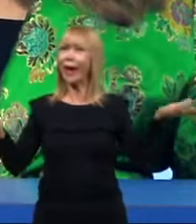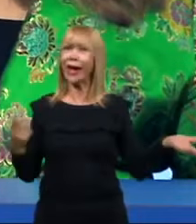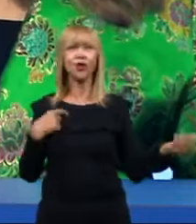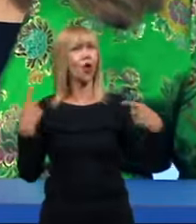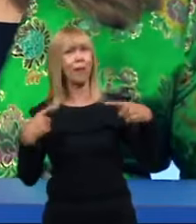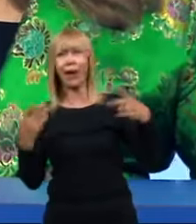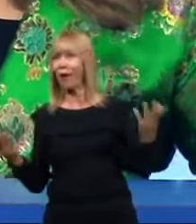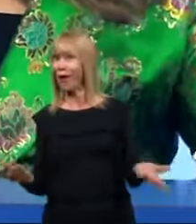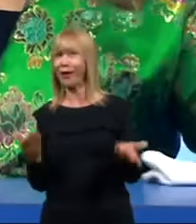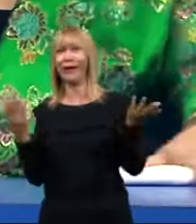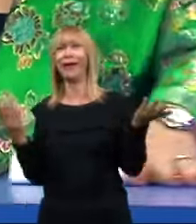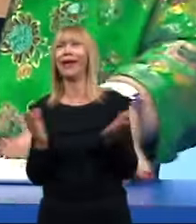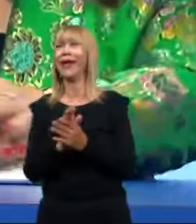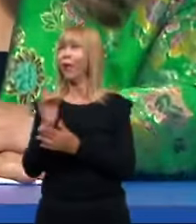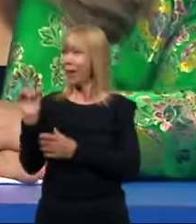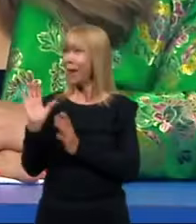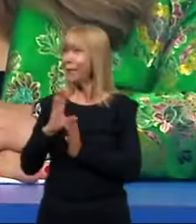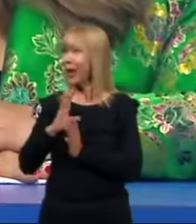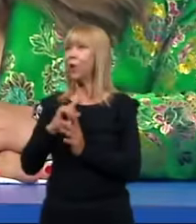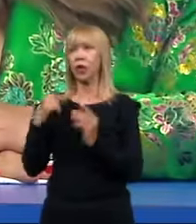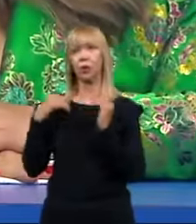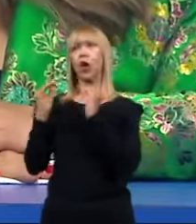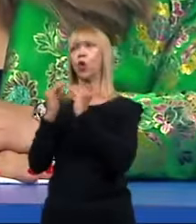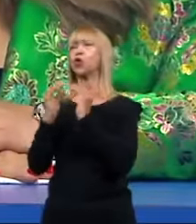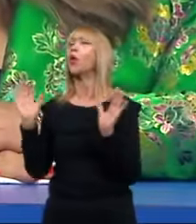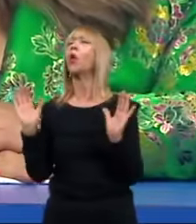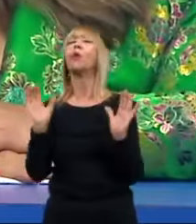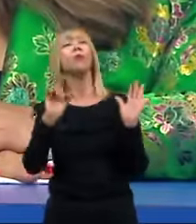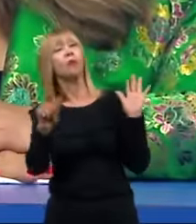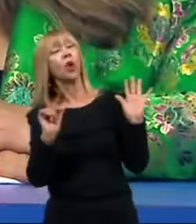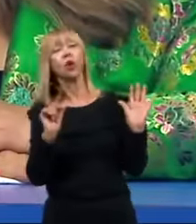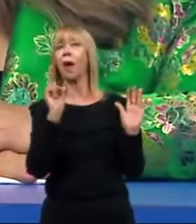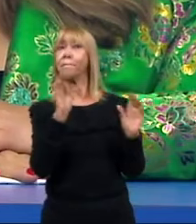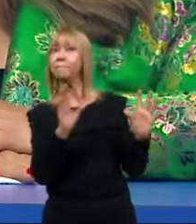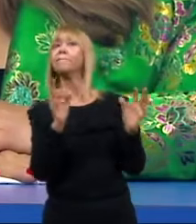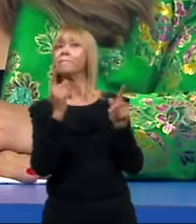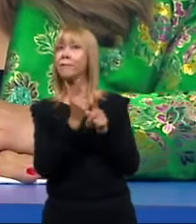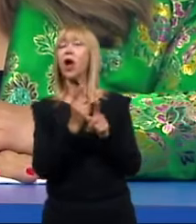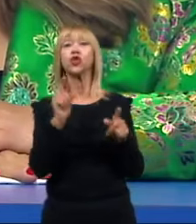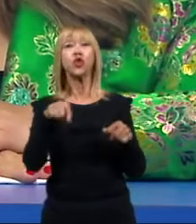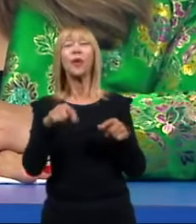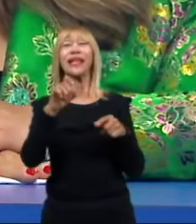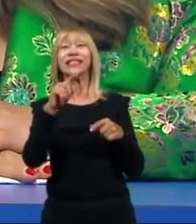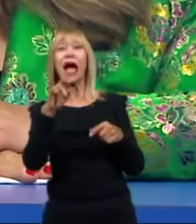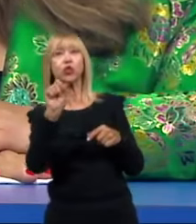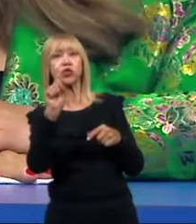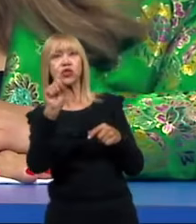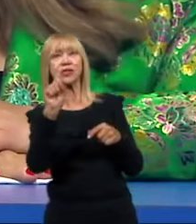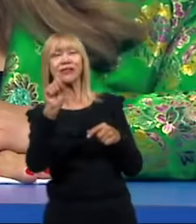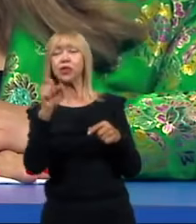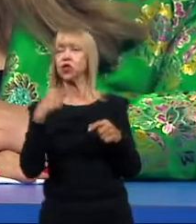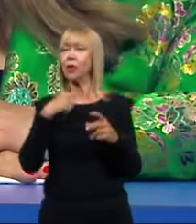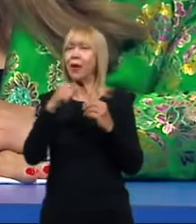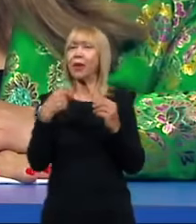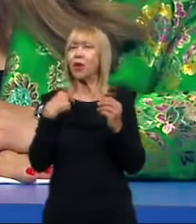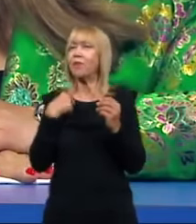peleo aquí. No, pero muy bien, pero queremos ser justos. Cuando es bola es bola y cuando es strike es strike, ¿no? Sobre este aspecto, me